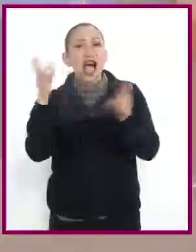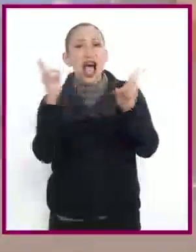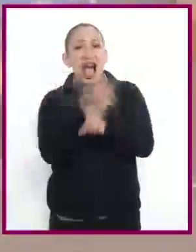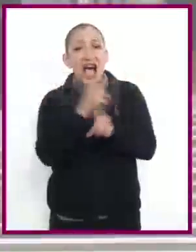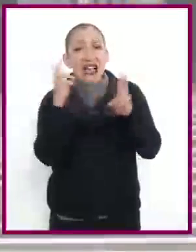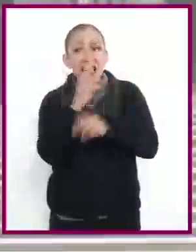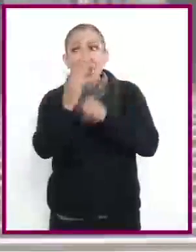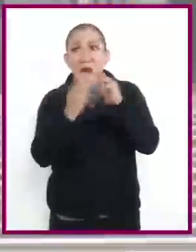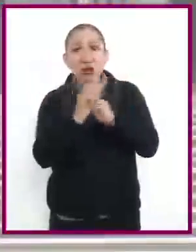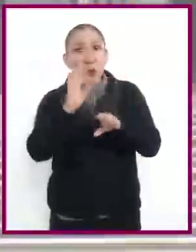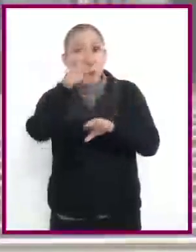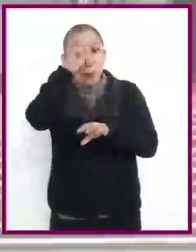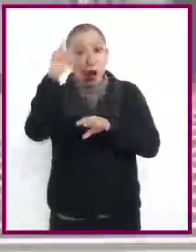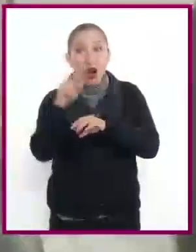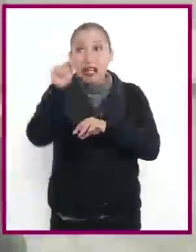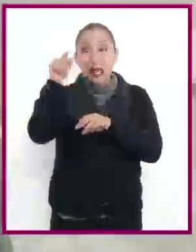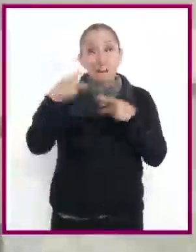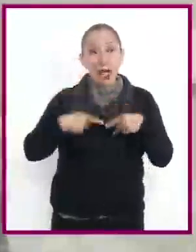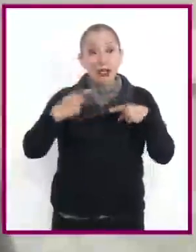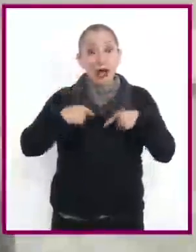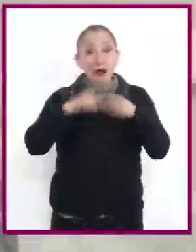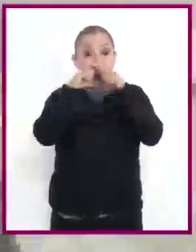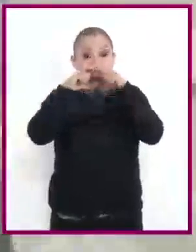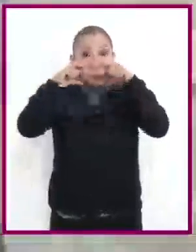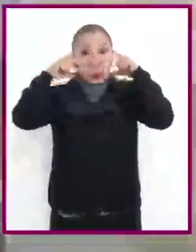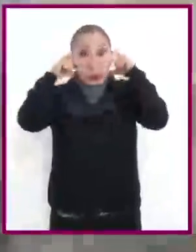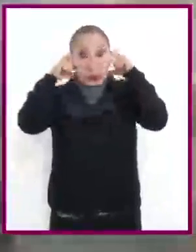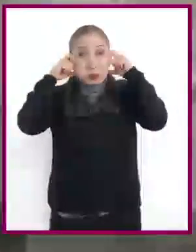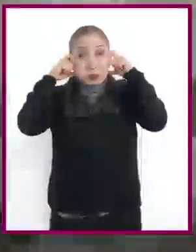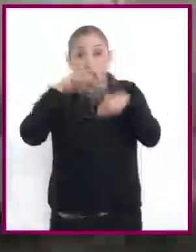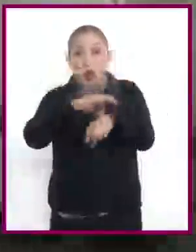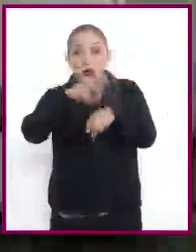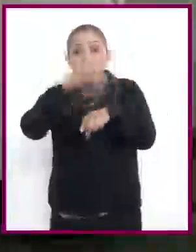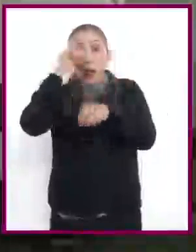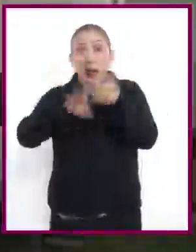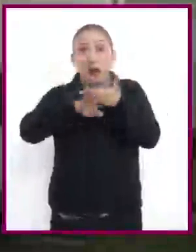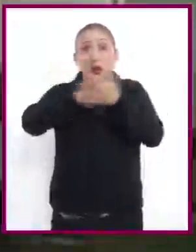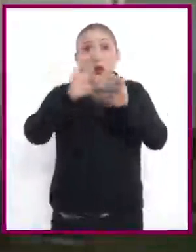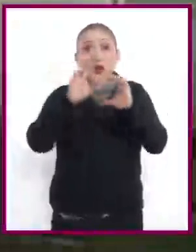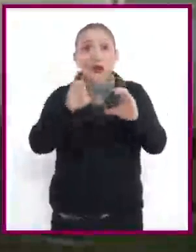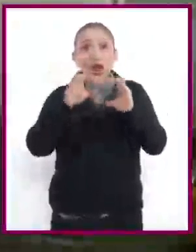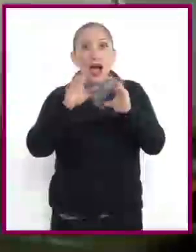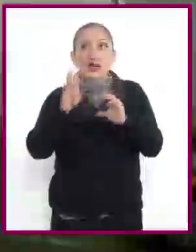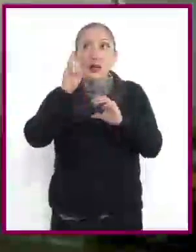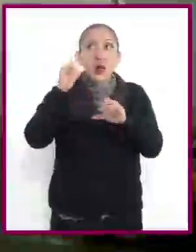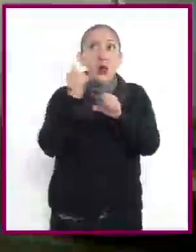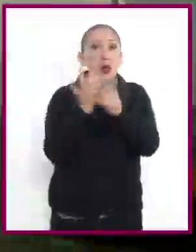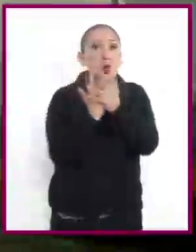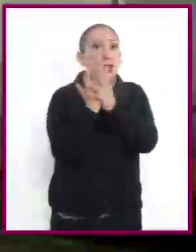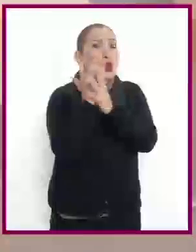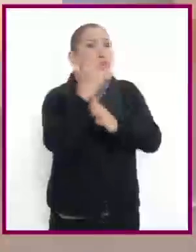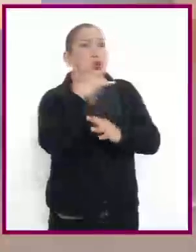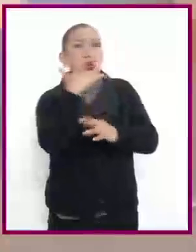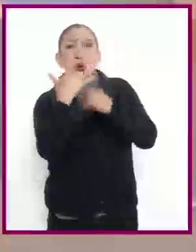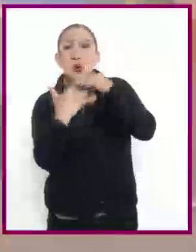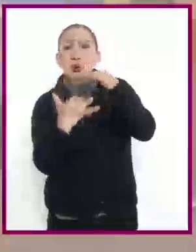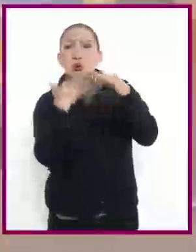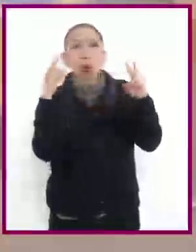dañinas. ¿Y qué tan graves son esas consecuencias? Por muchos años, China no fue obligada a cumplir normas